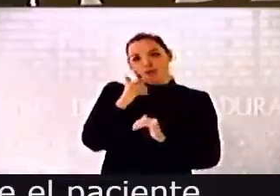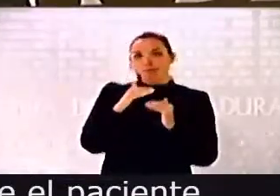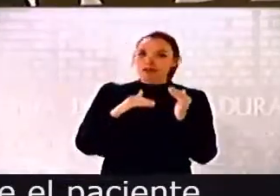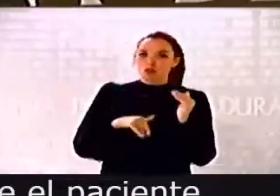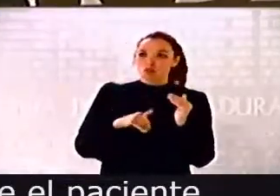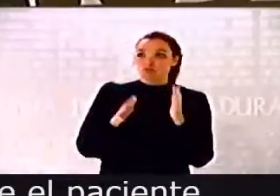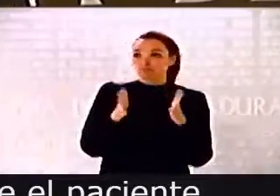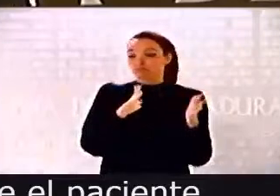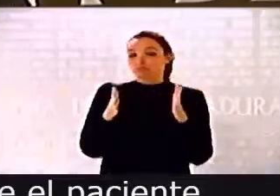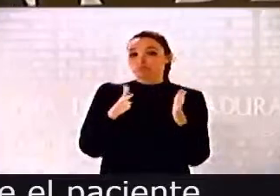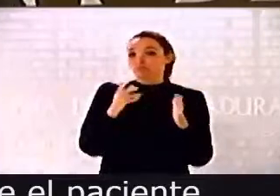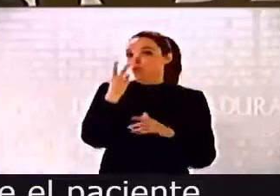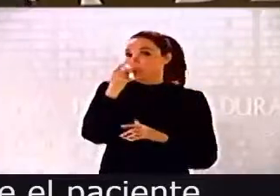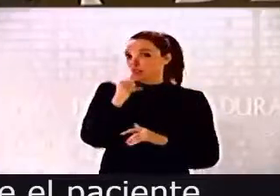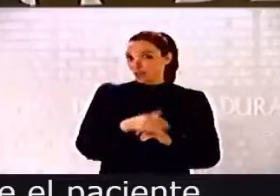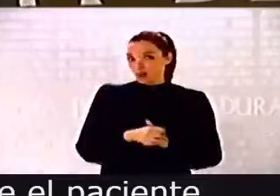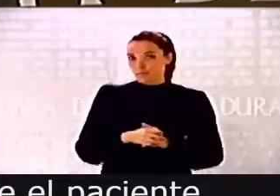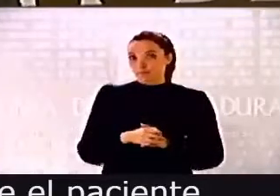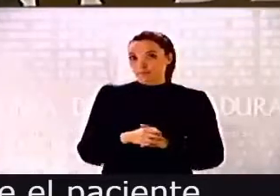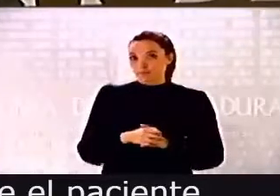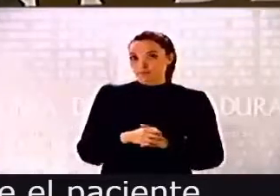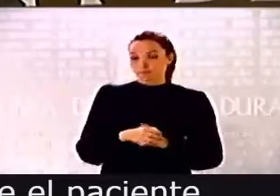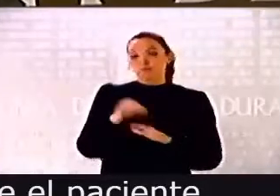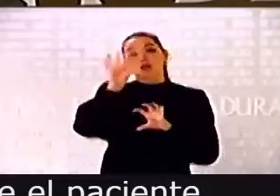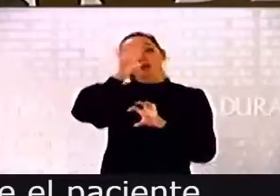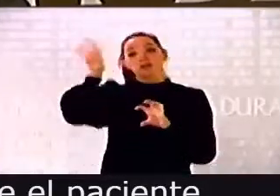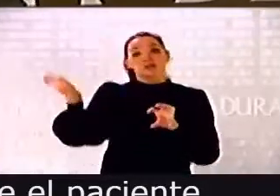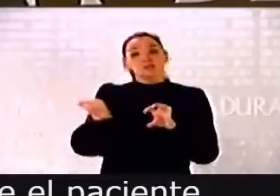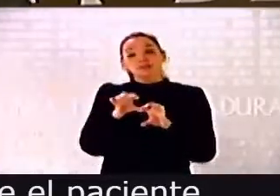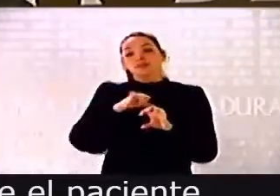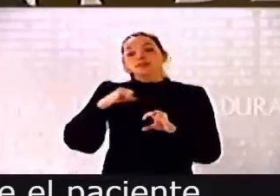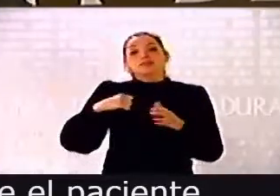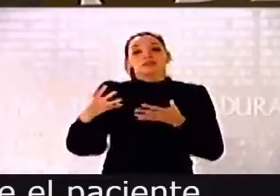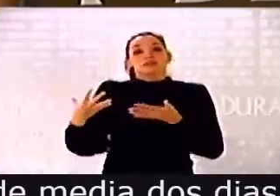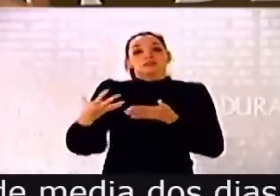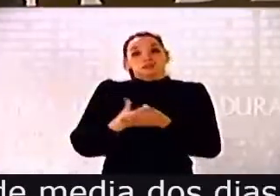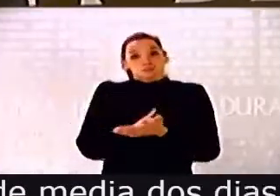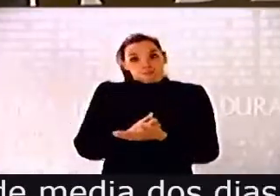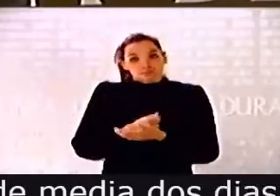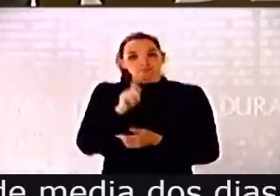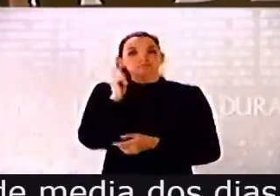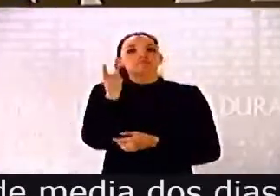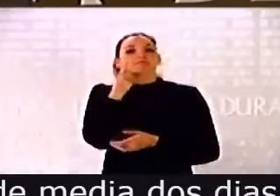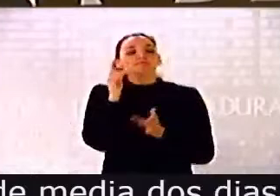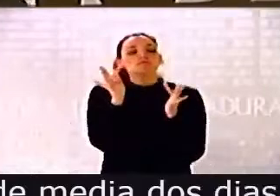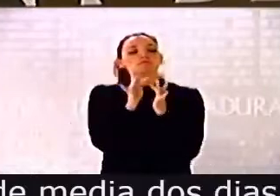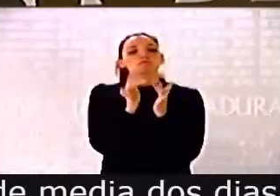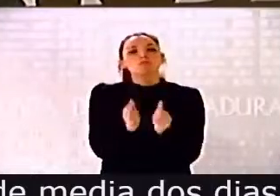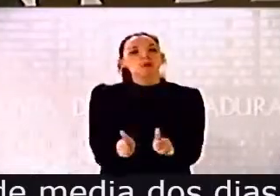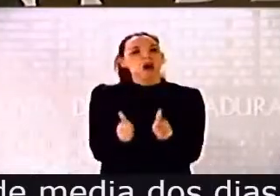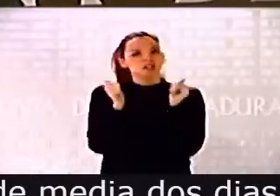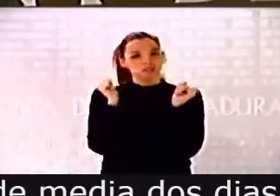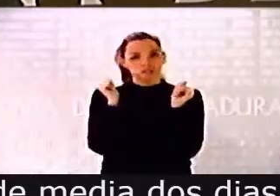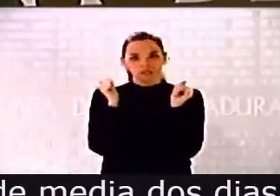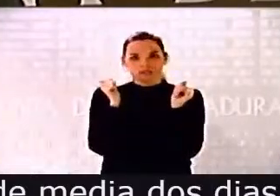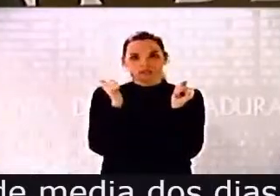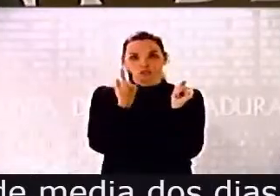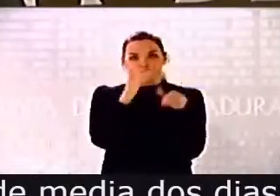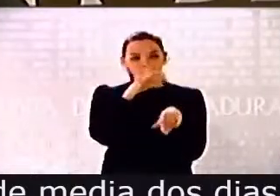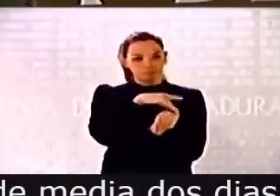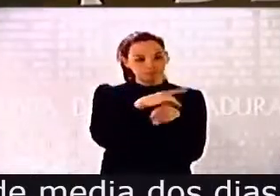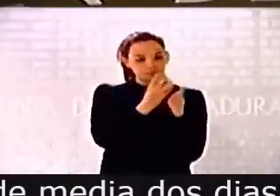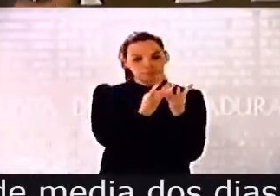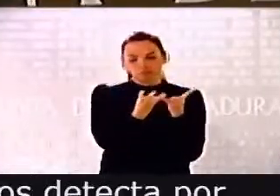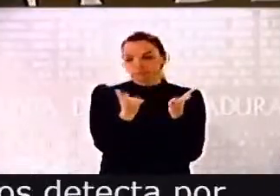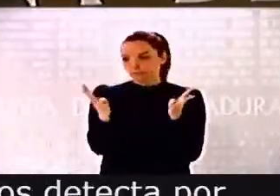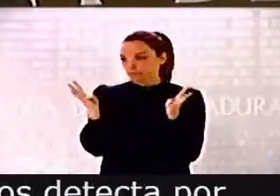días. Y somos de las comunidades autónomas que más contactos detecta por cada positivo.